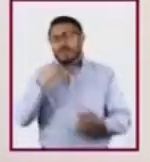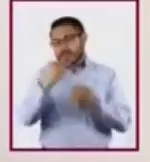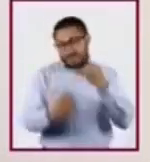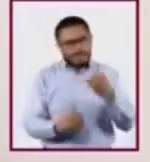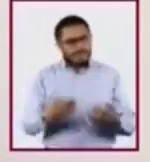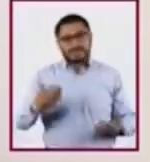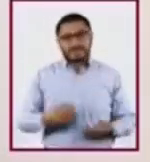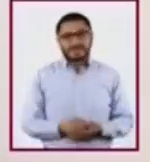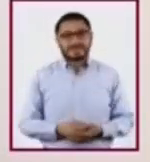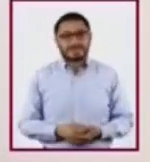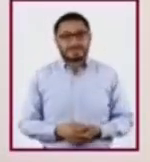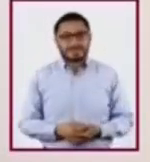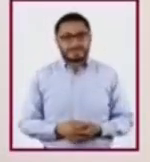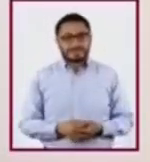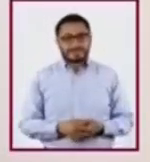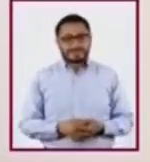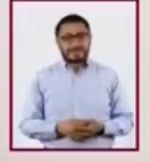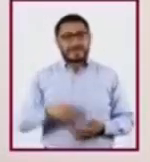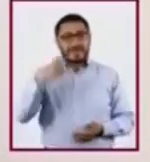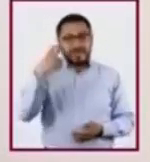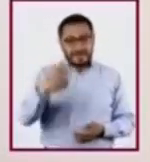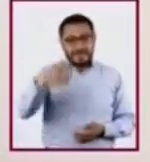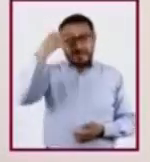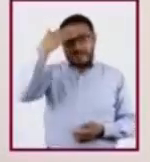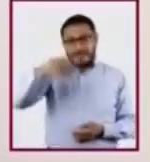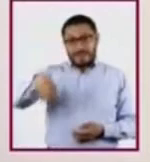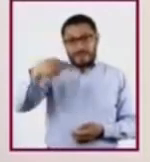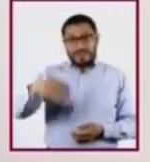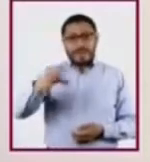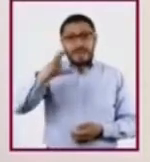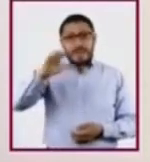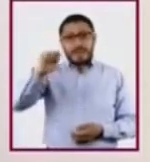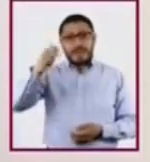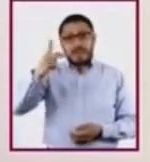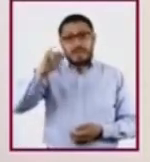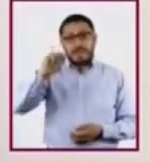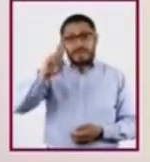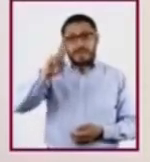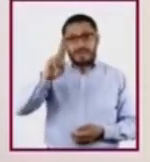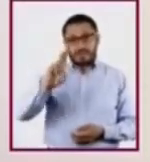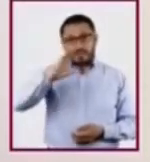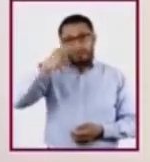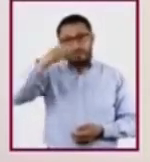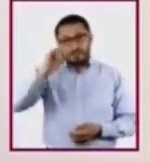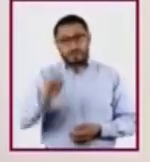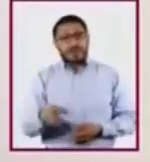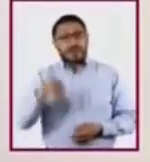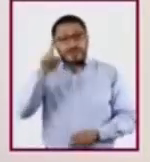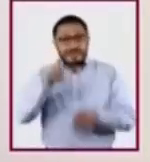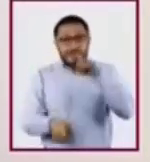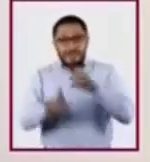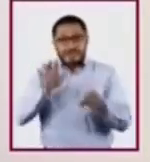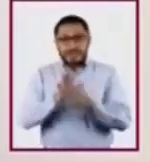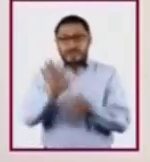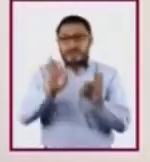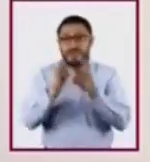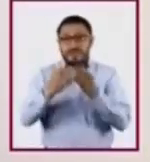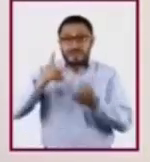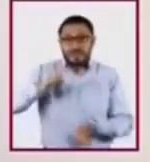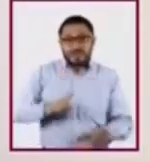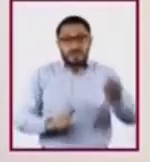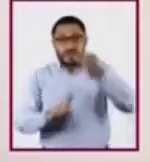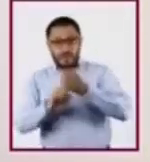como sea posible, lo que se conoce como capirucho, y dependiendo de la forma de encestarlo recibe